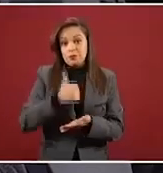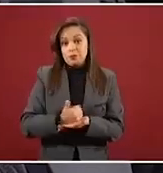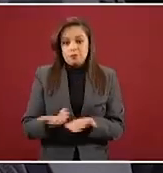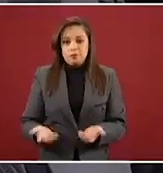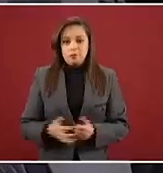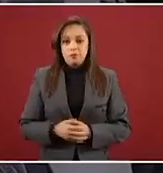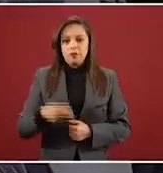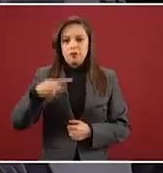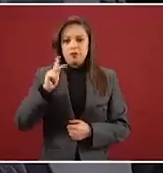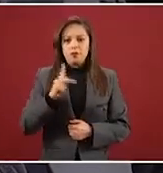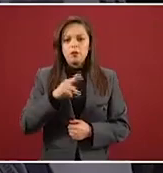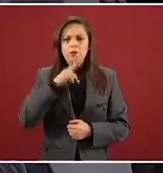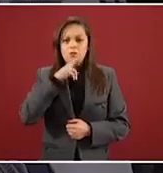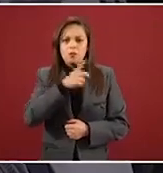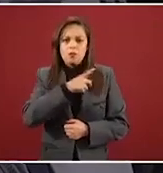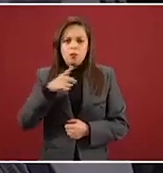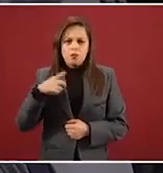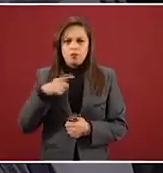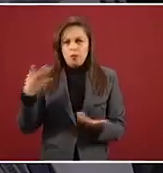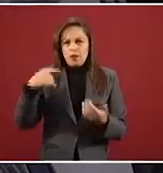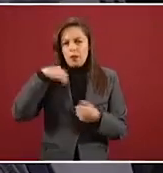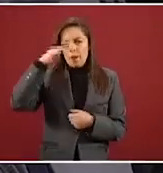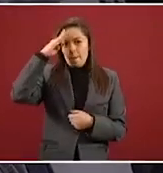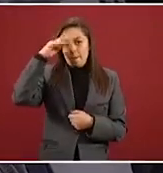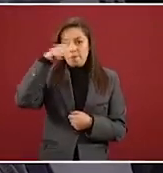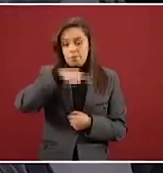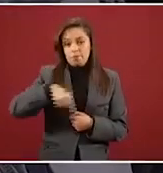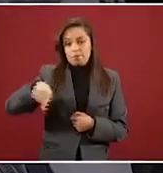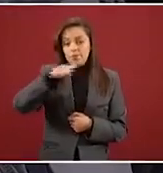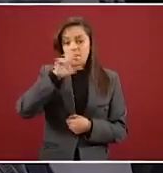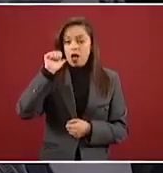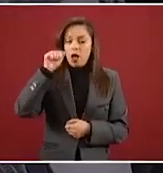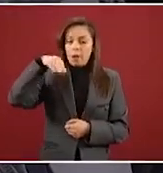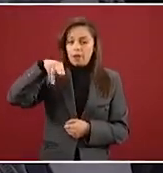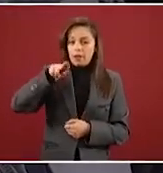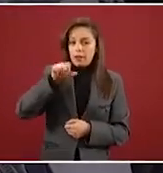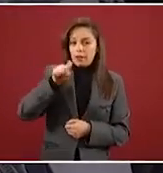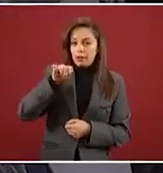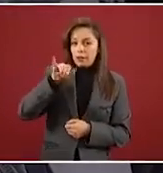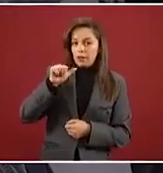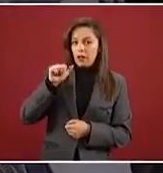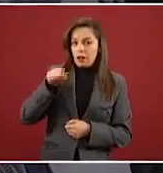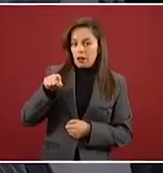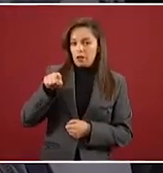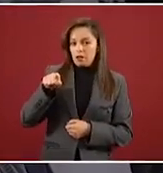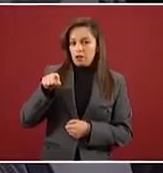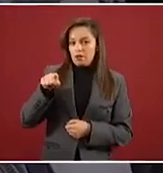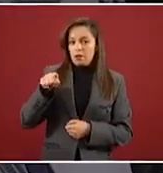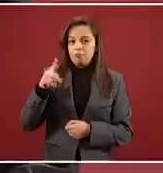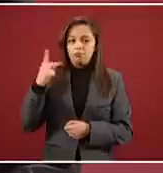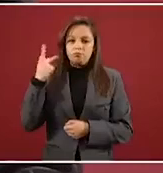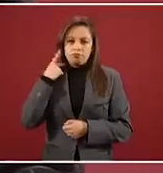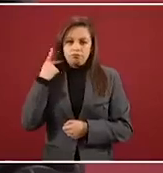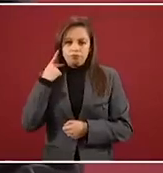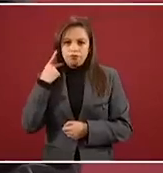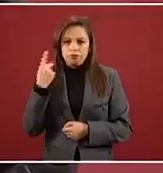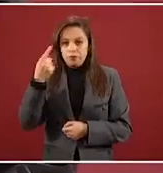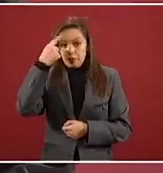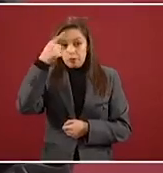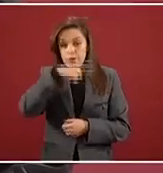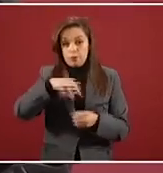una especie de amnistía política a lo cometido en el pasado, como se ha hecho en otros países? Los